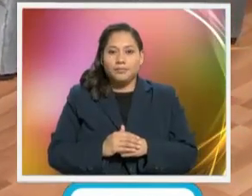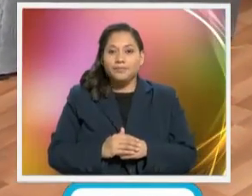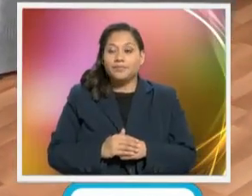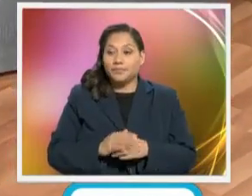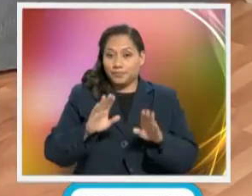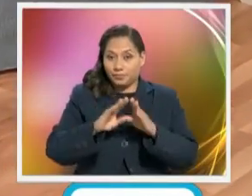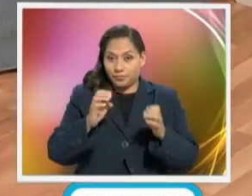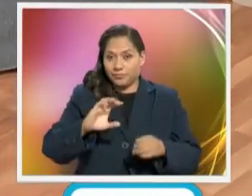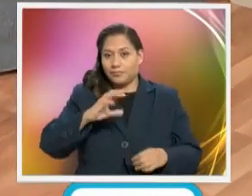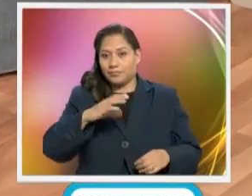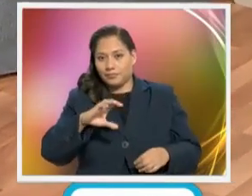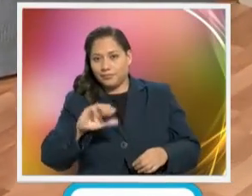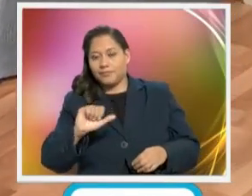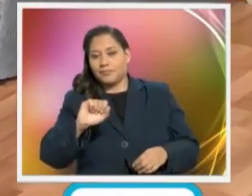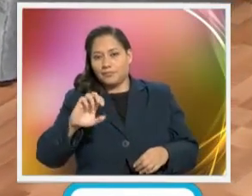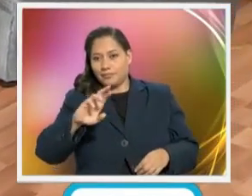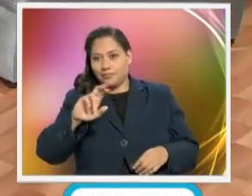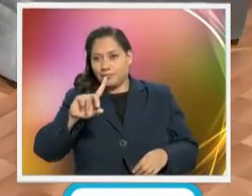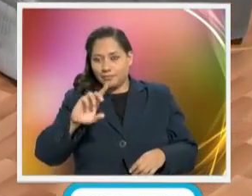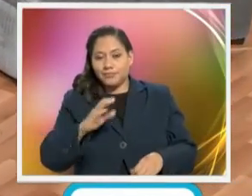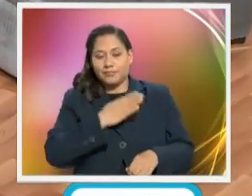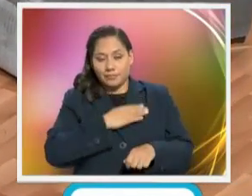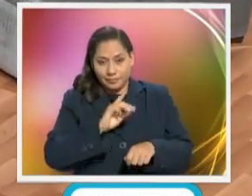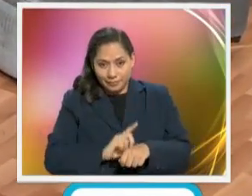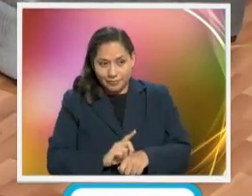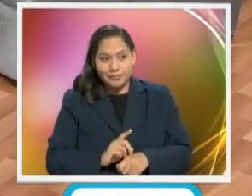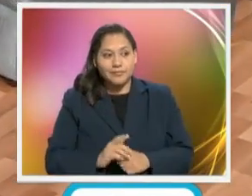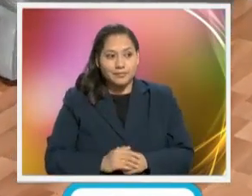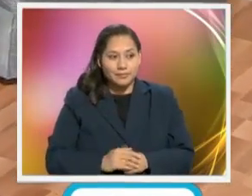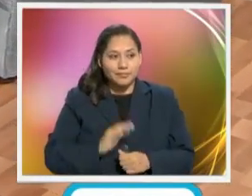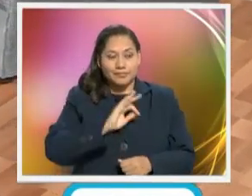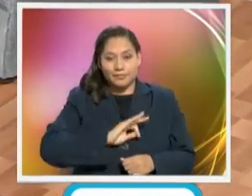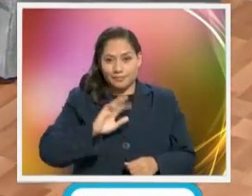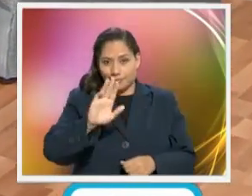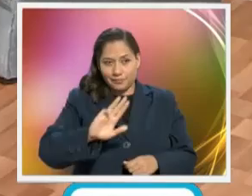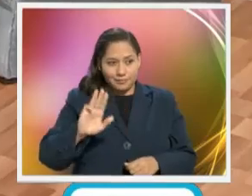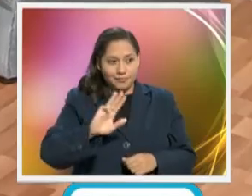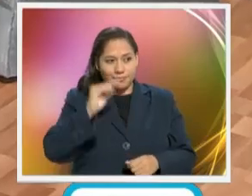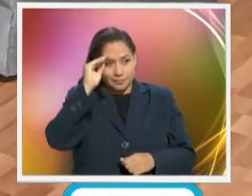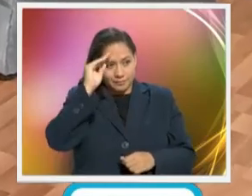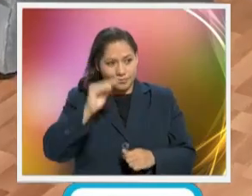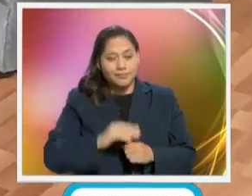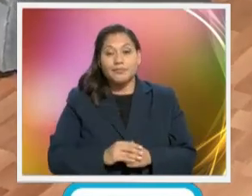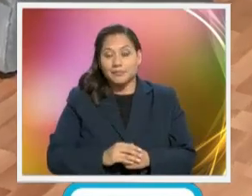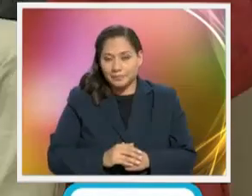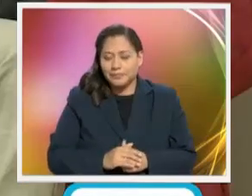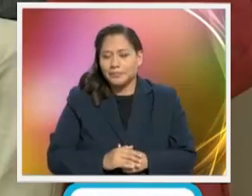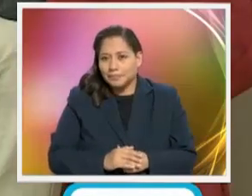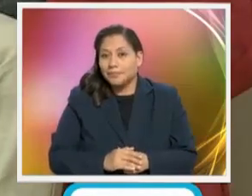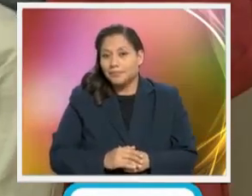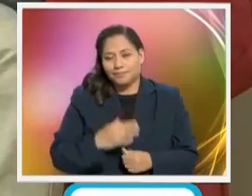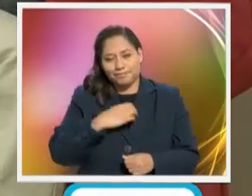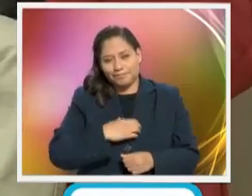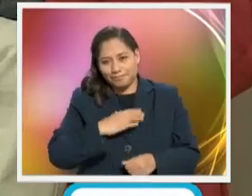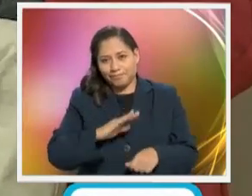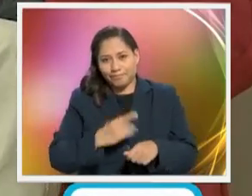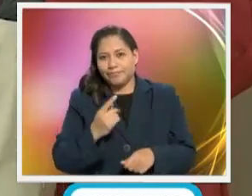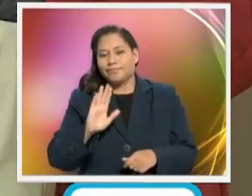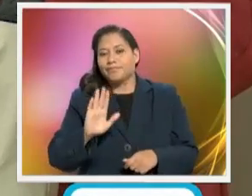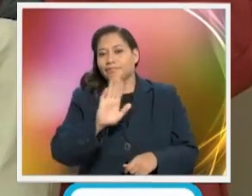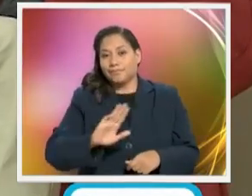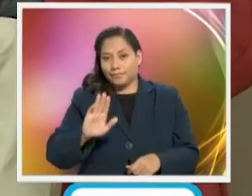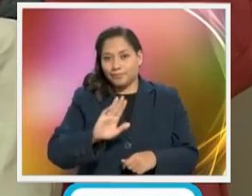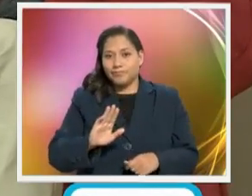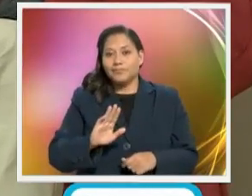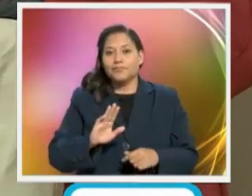¿Cómo le va, Chema Serralde? Buenos días. ¿Cómo les va? Buenos días. Es miércoles, ¿Cómo señor. estás? Es miércoles, pues sí, bueno, pues contento porque es miércoles, pero...